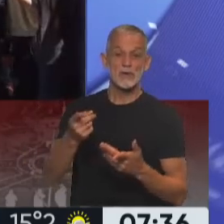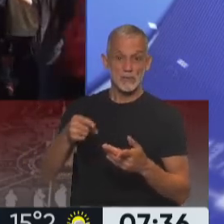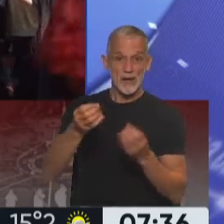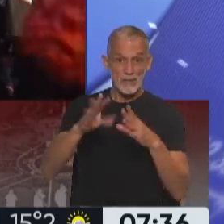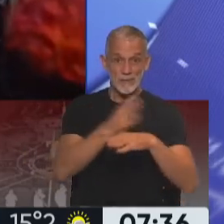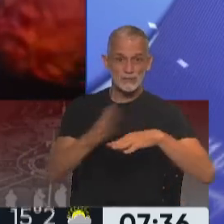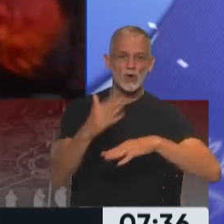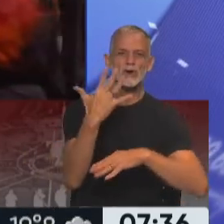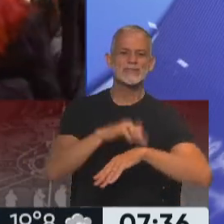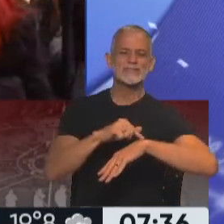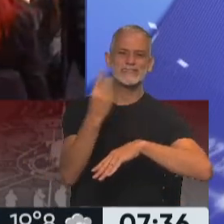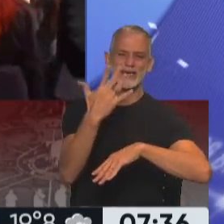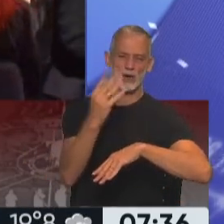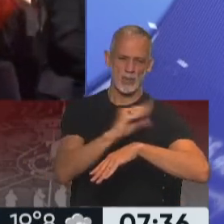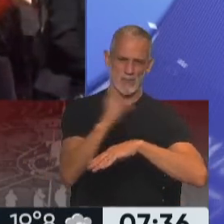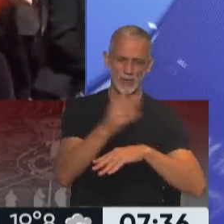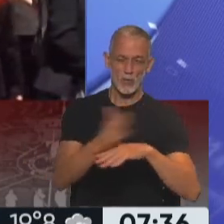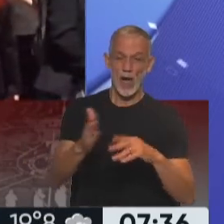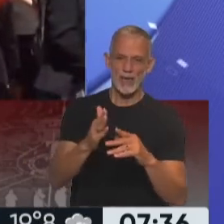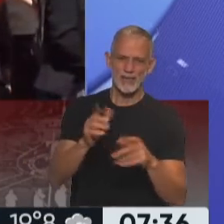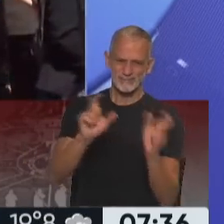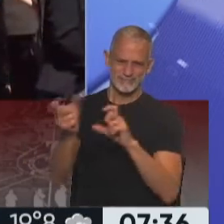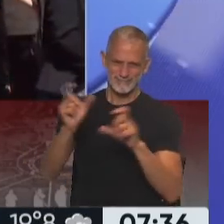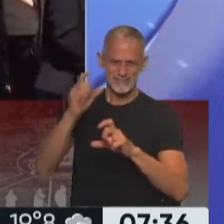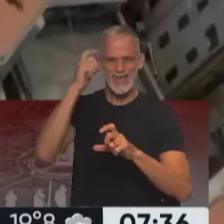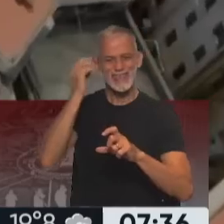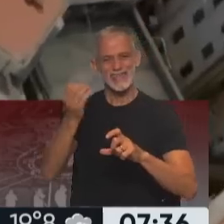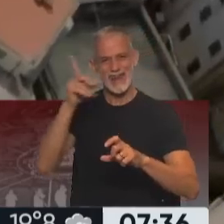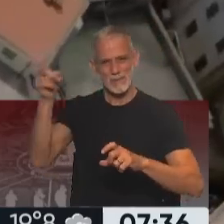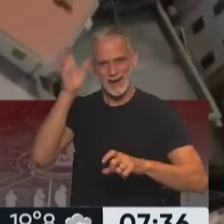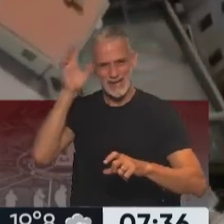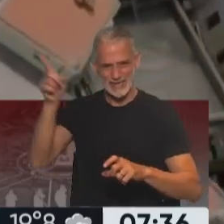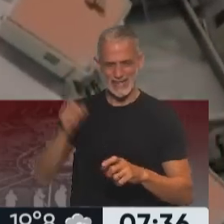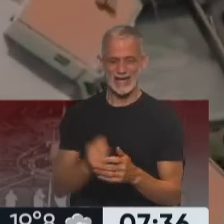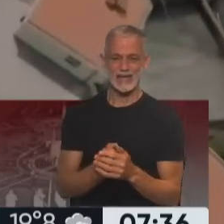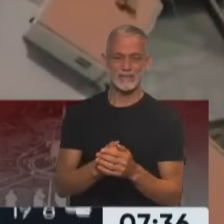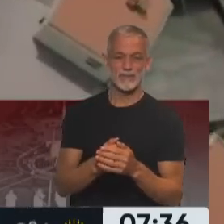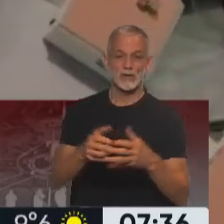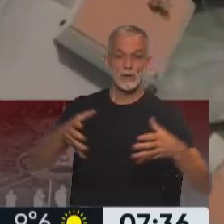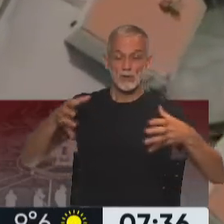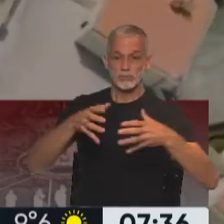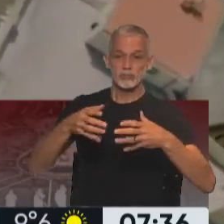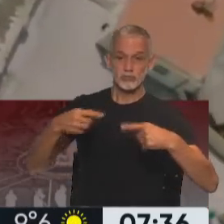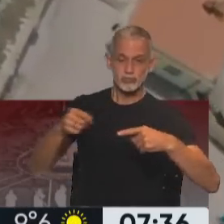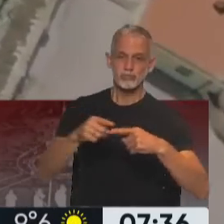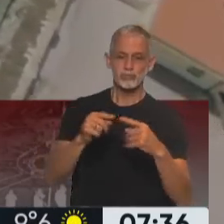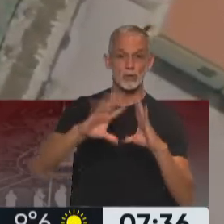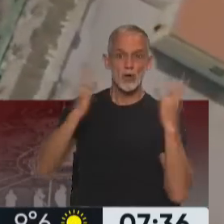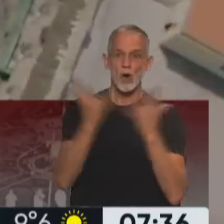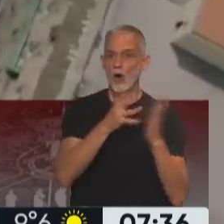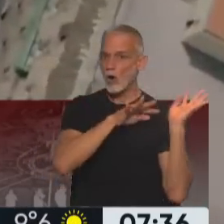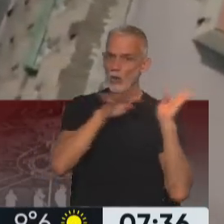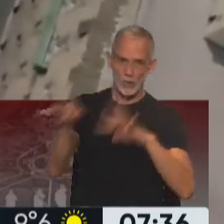comenzó a las 5 de la mañana hora argentina, 10 de la mañana hora de Italia. Una ceremonia que está concitando la atención